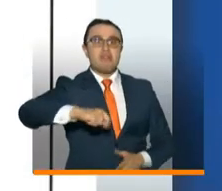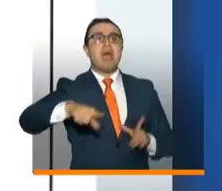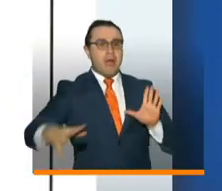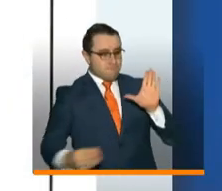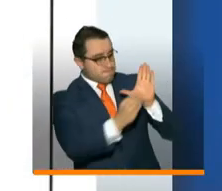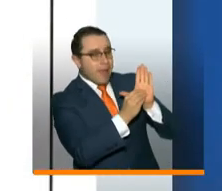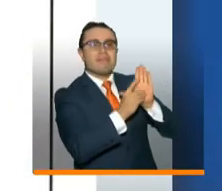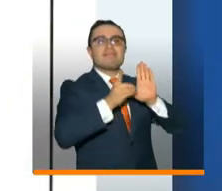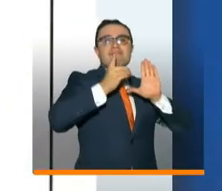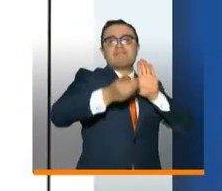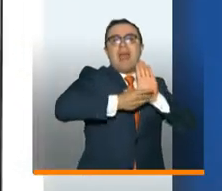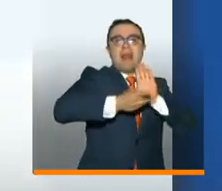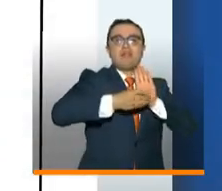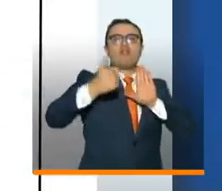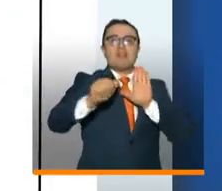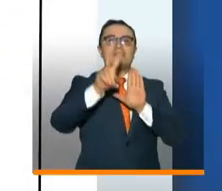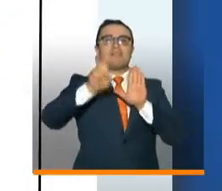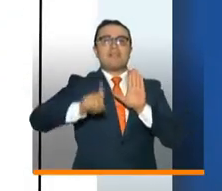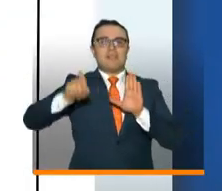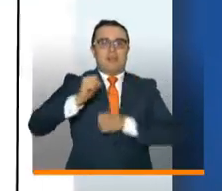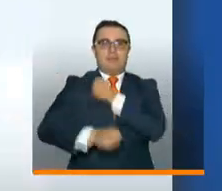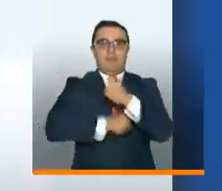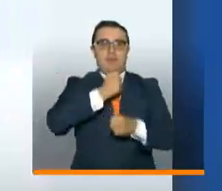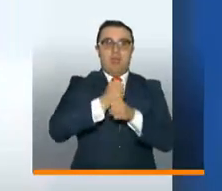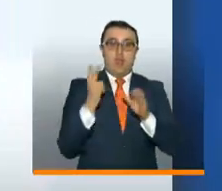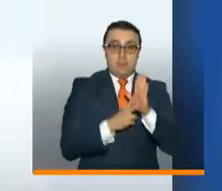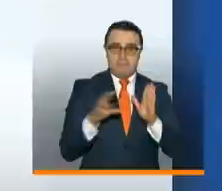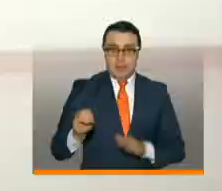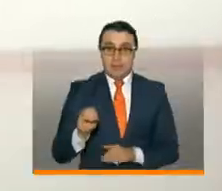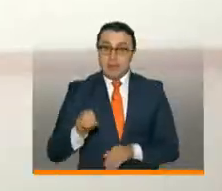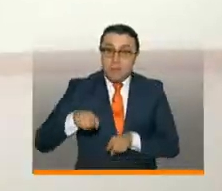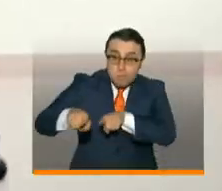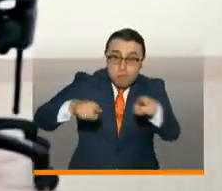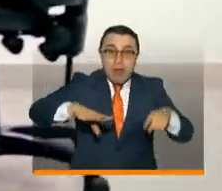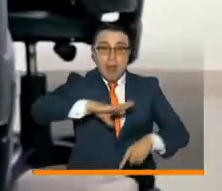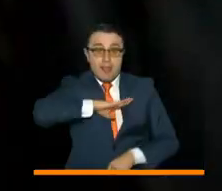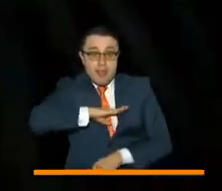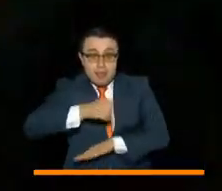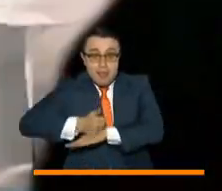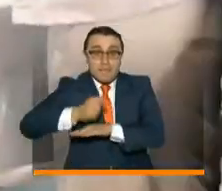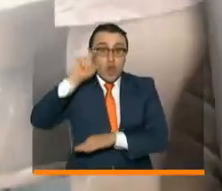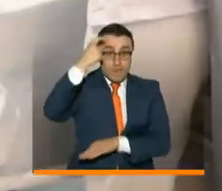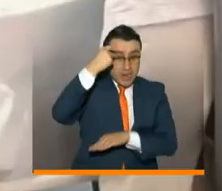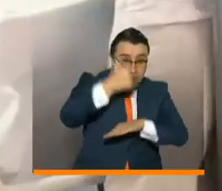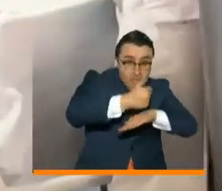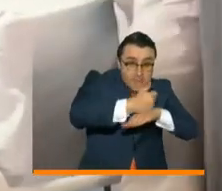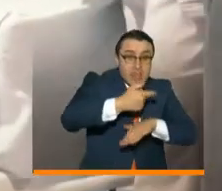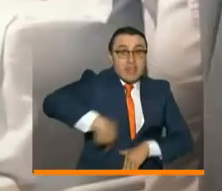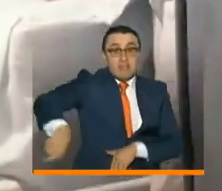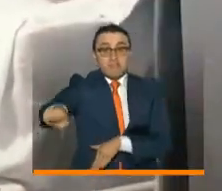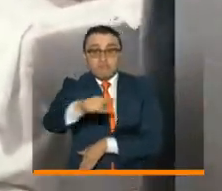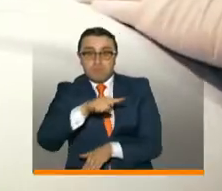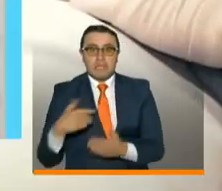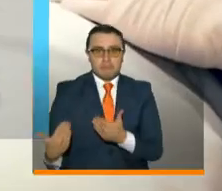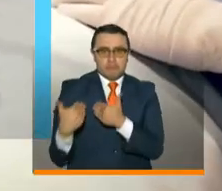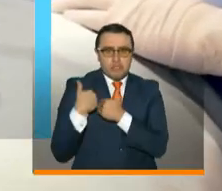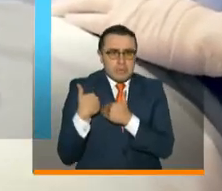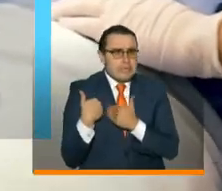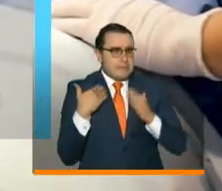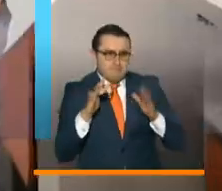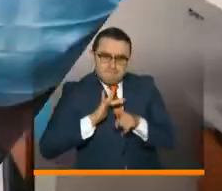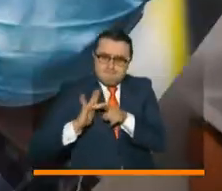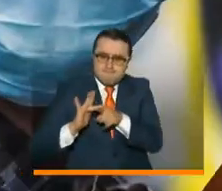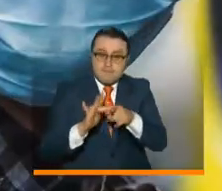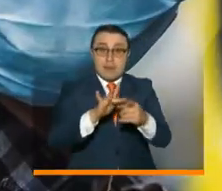en el Decreto 1076 de 2020 y son los alcaldes y gobernadores del país quienes autorizarán la prestación de las mismas, con el cumplimiento de